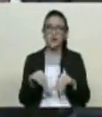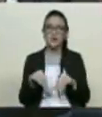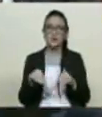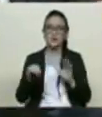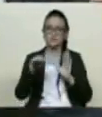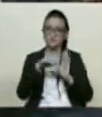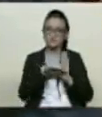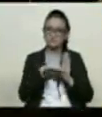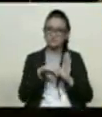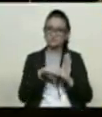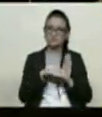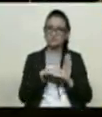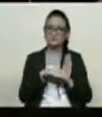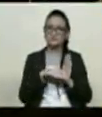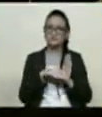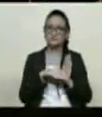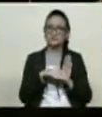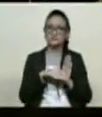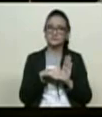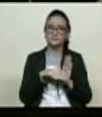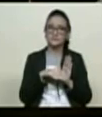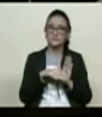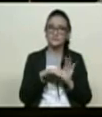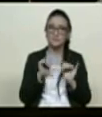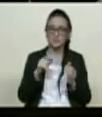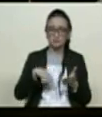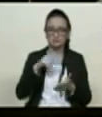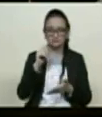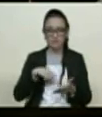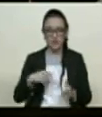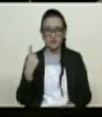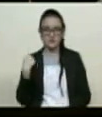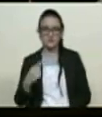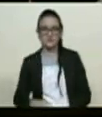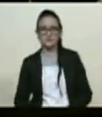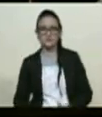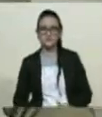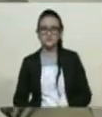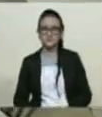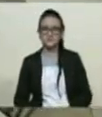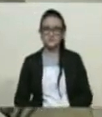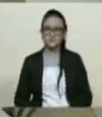garantías suscrito en el día de ayer.